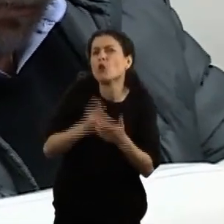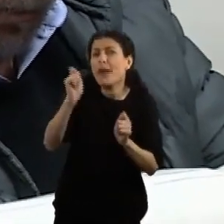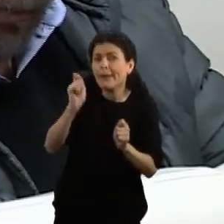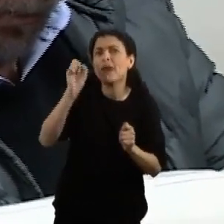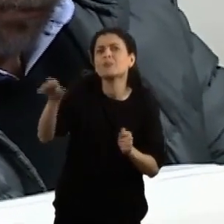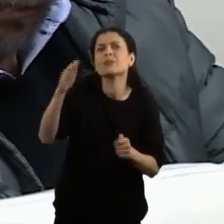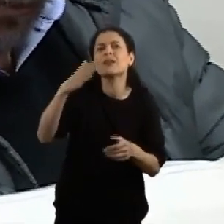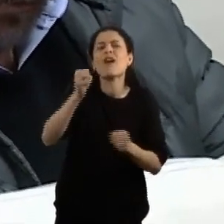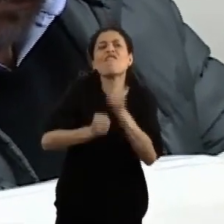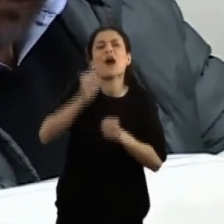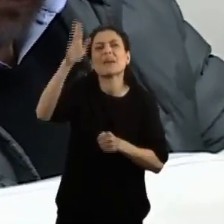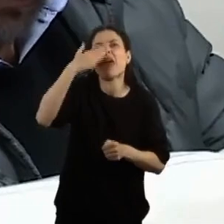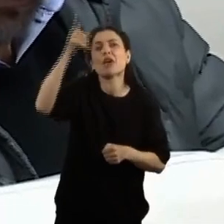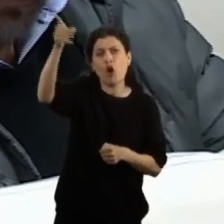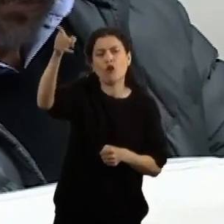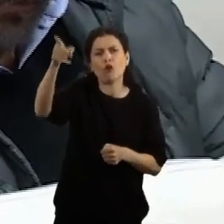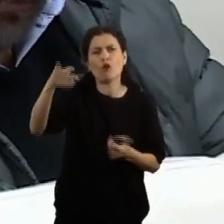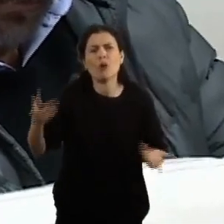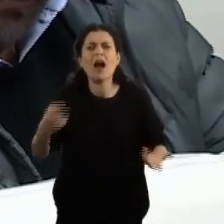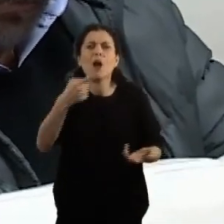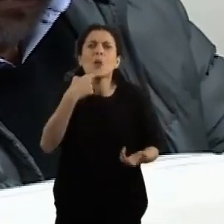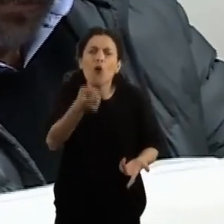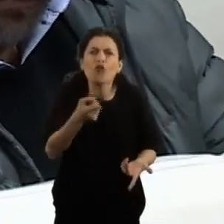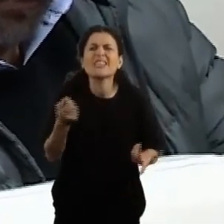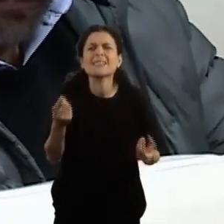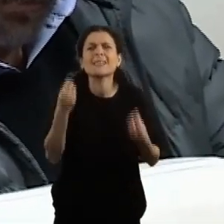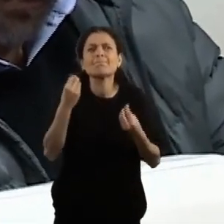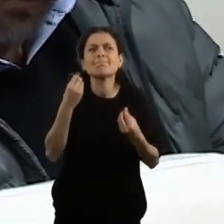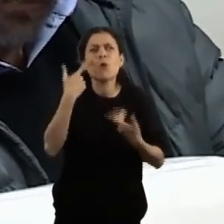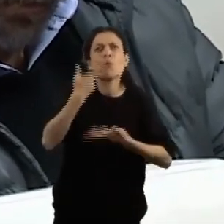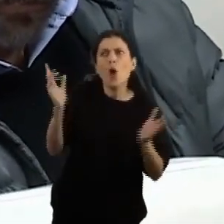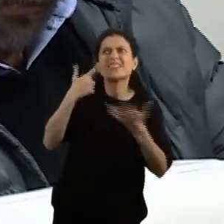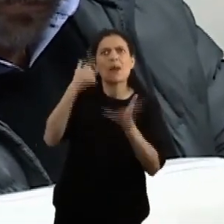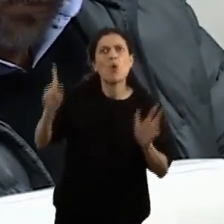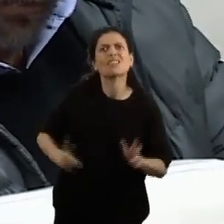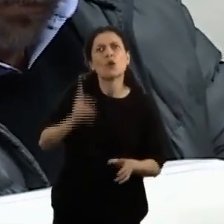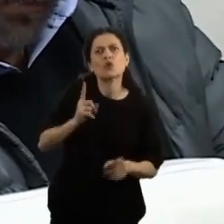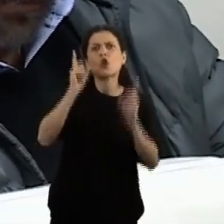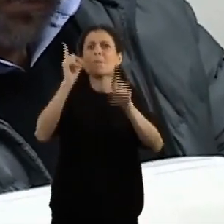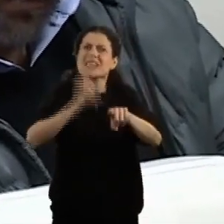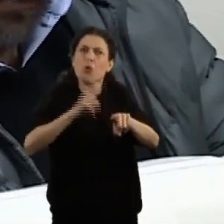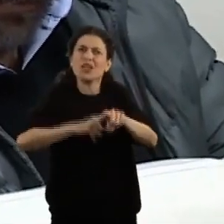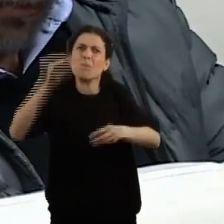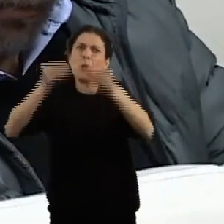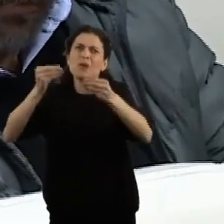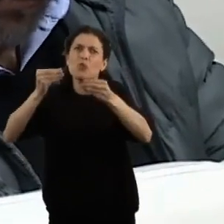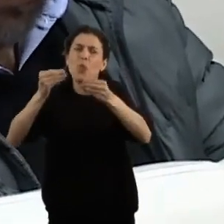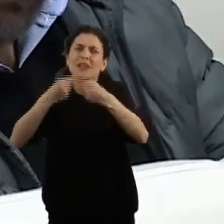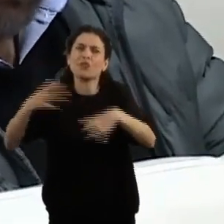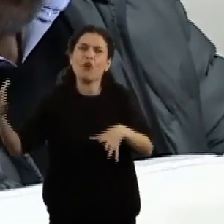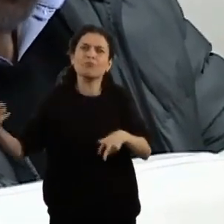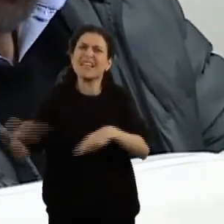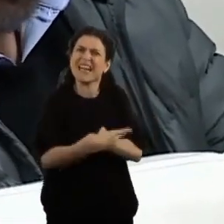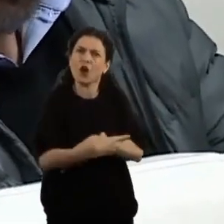¿Cómo compatibilizás esas cuestiones con la baja de presupuesto o la desaparición de algunas